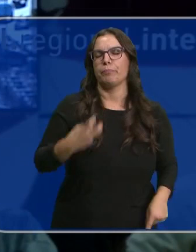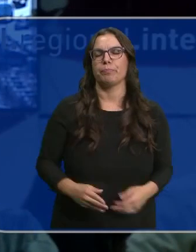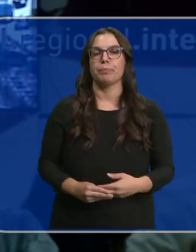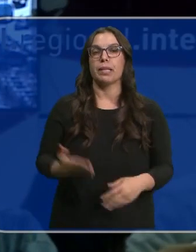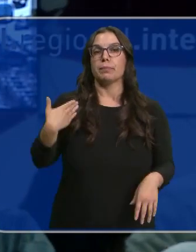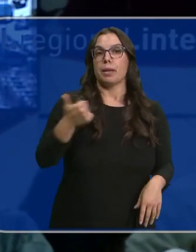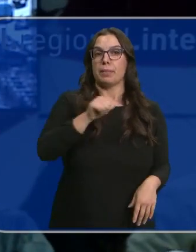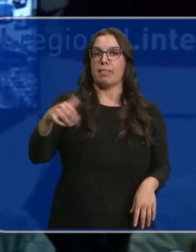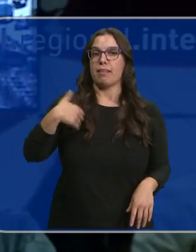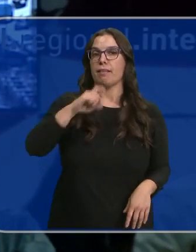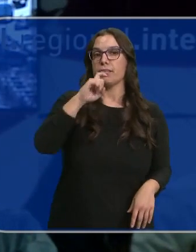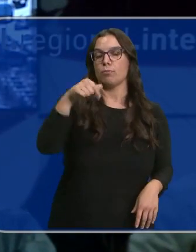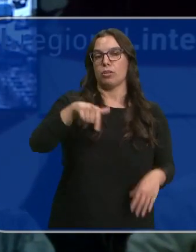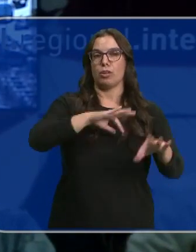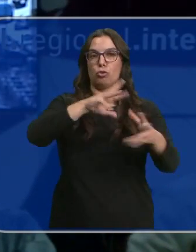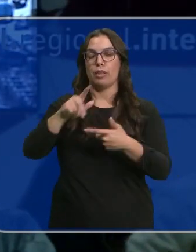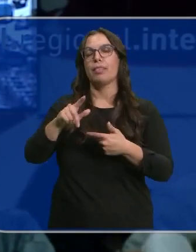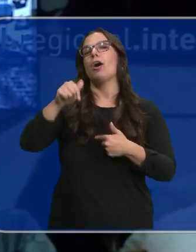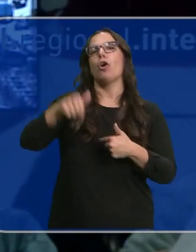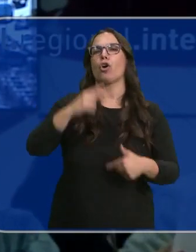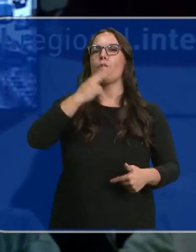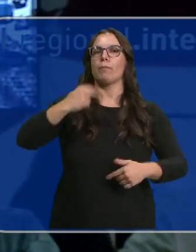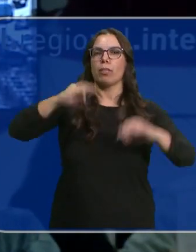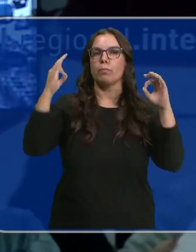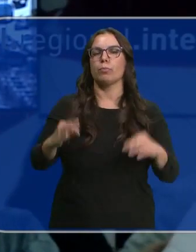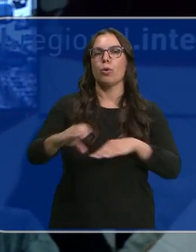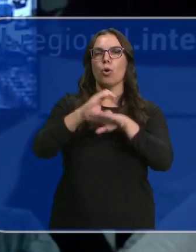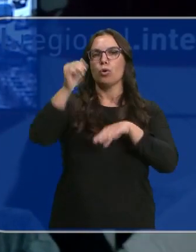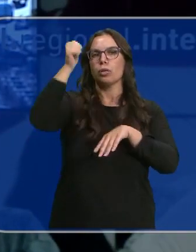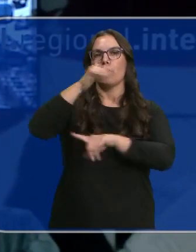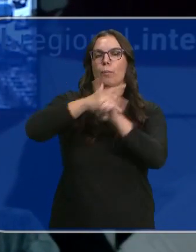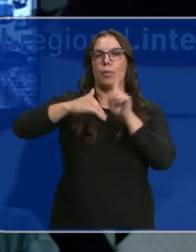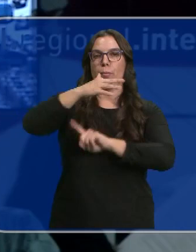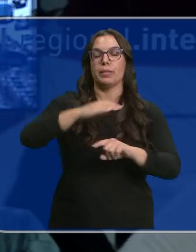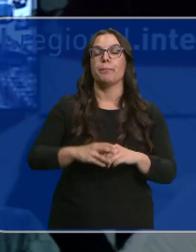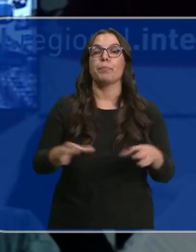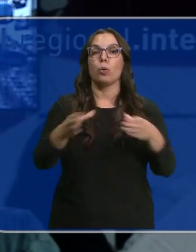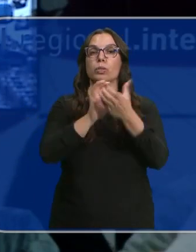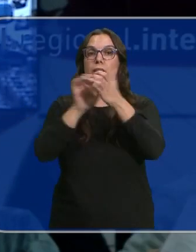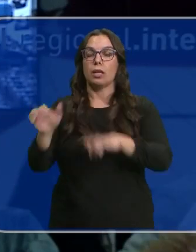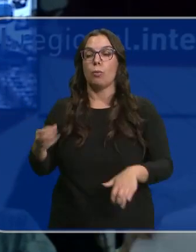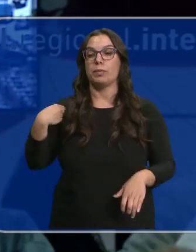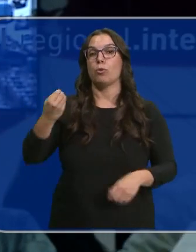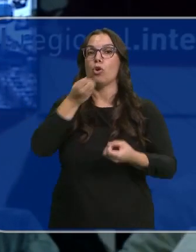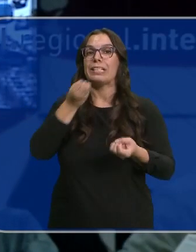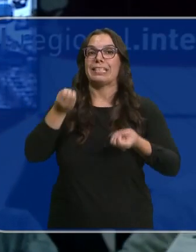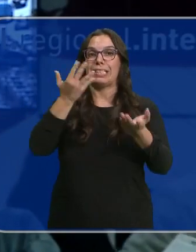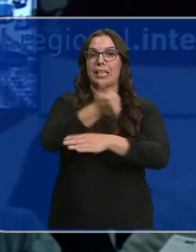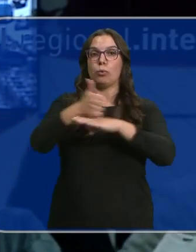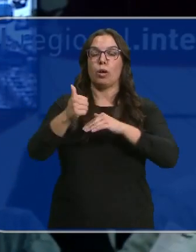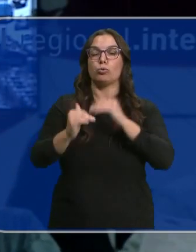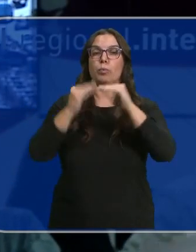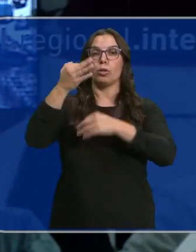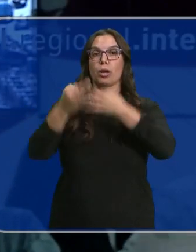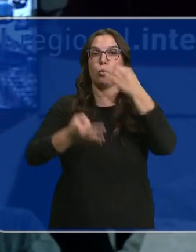semana pasada se lo adelantamos en este informativo y hoy lo ha confirmado el consejero de Medio Ambiente. La Junta recurrirá a la sentencia del TSJ